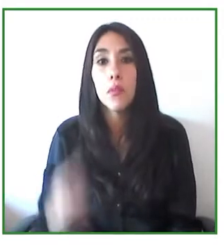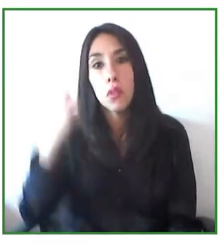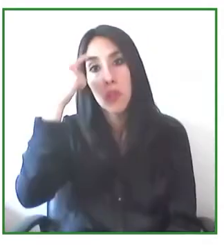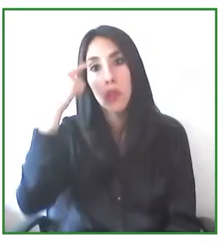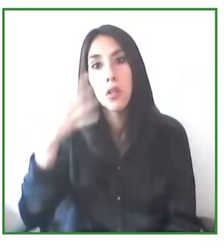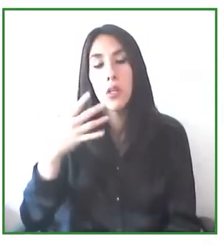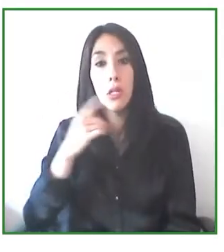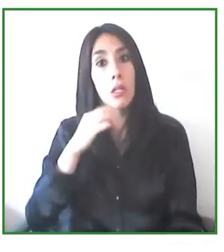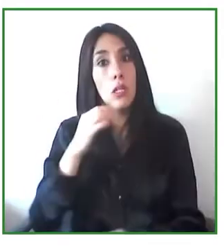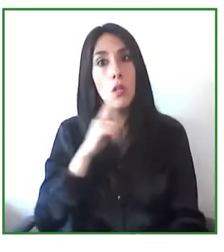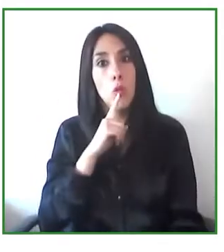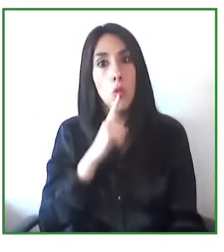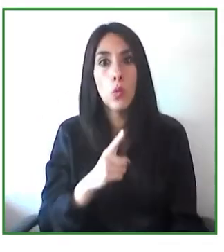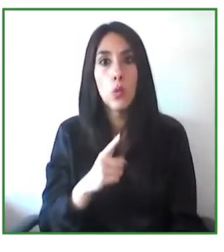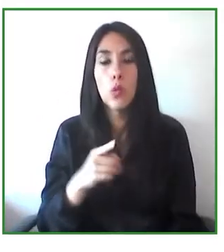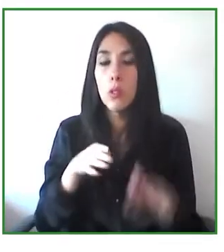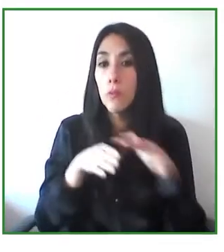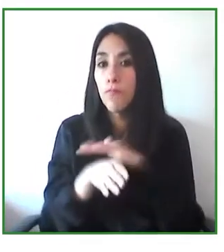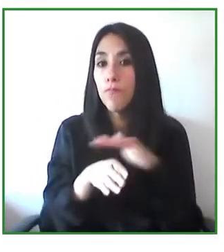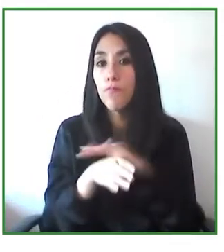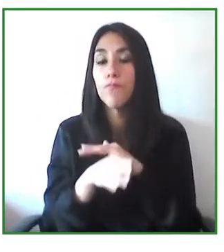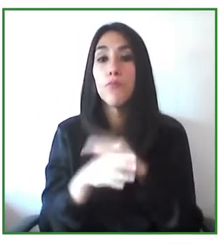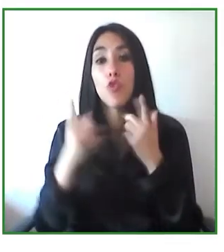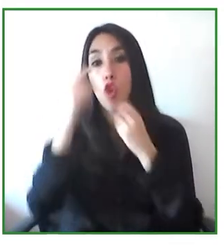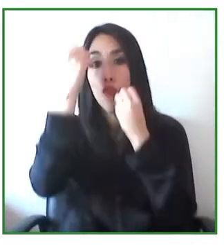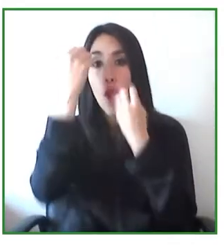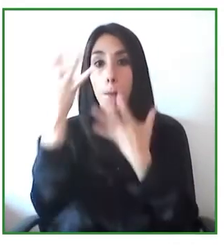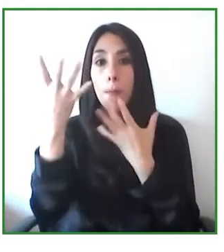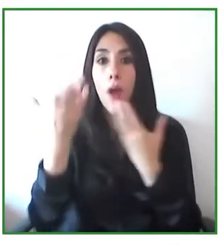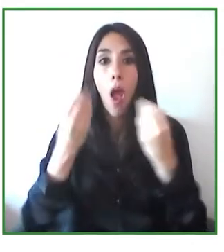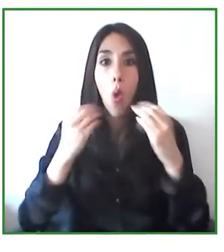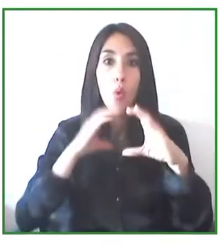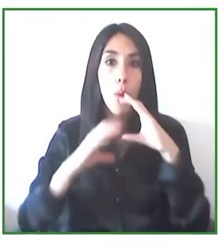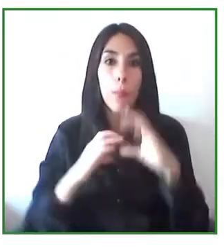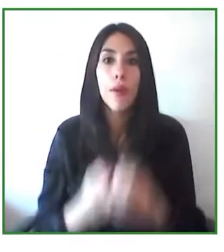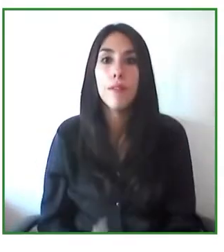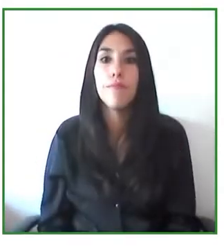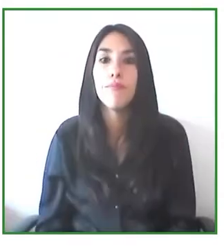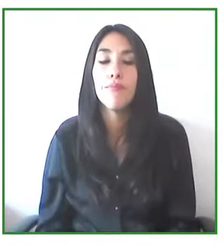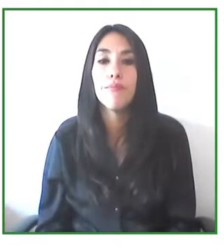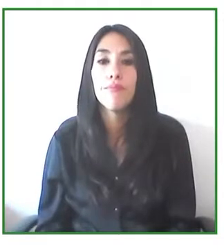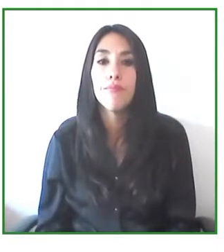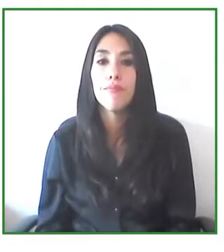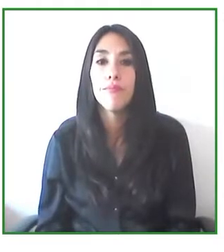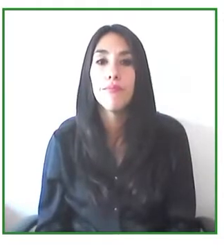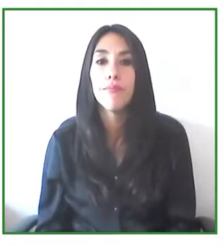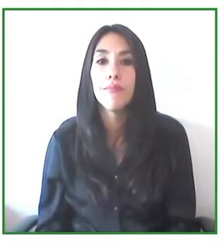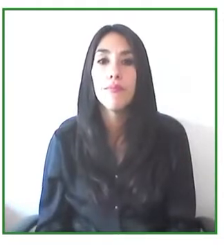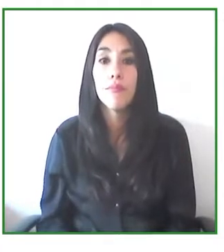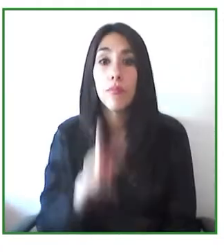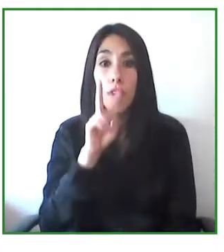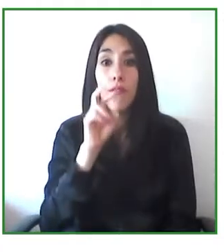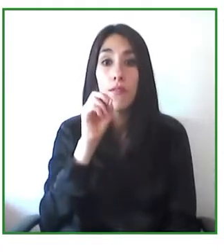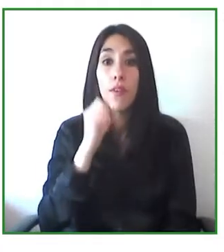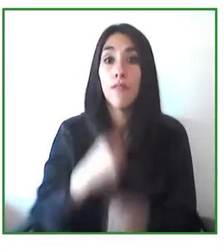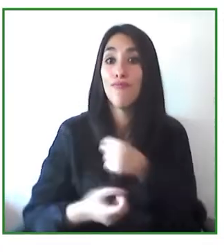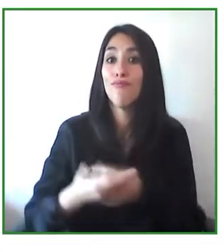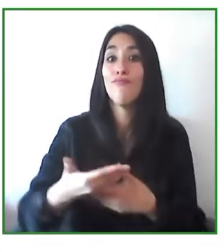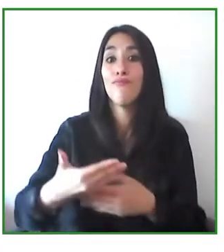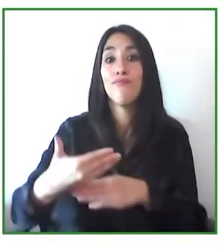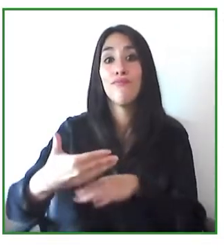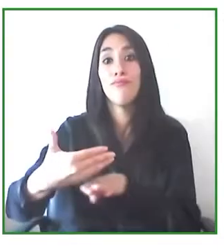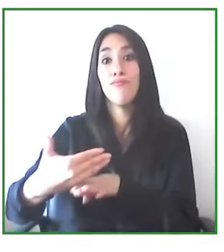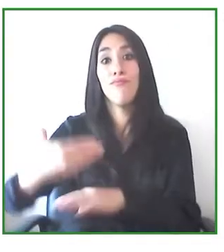la información y comunicación. 20 años atrás, las personas sordas, la comunidad